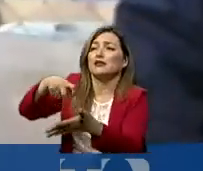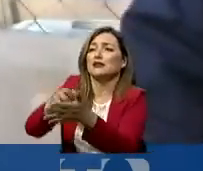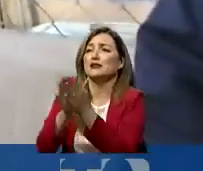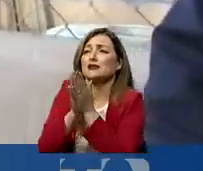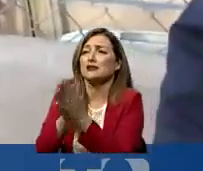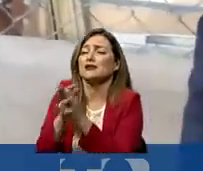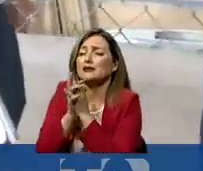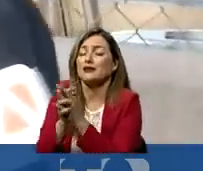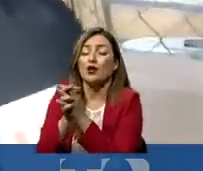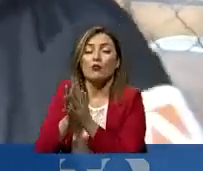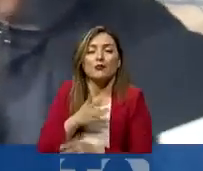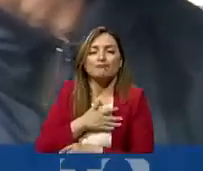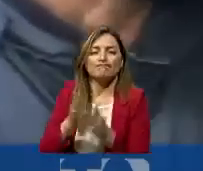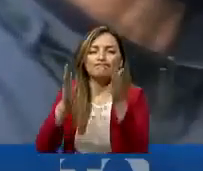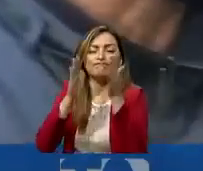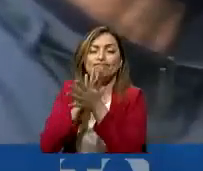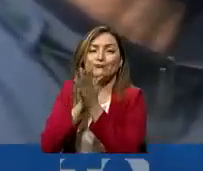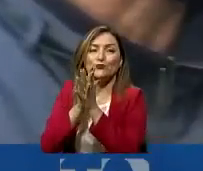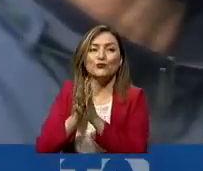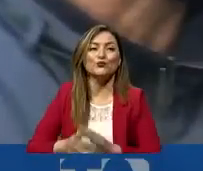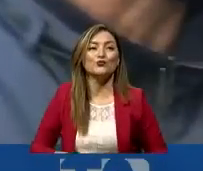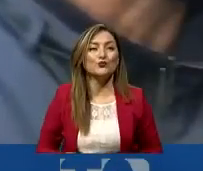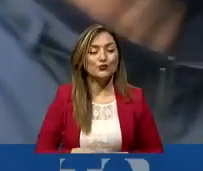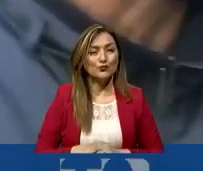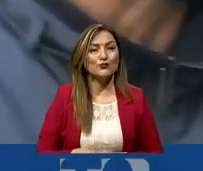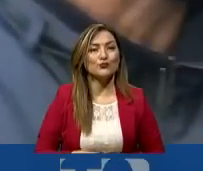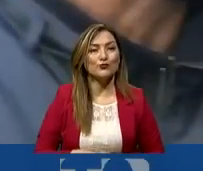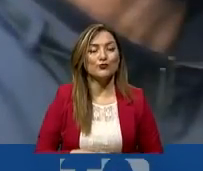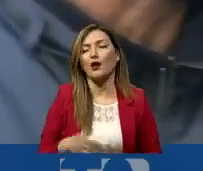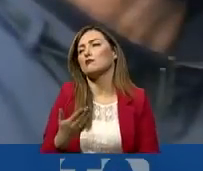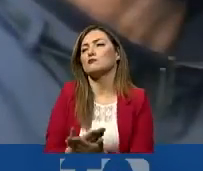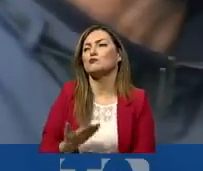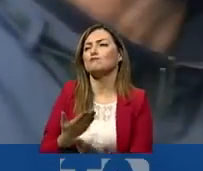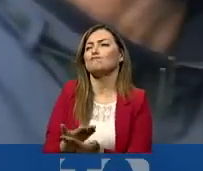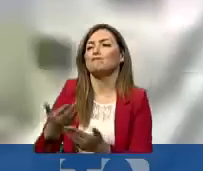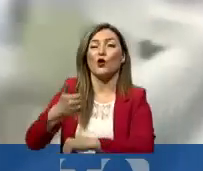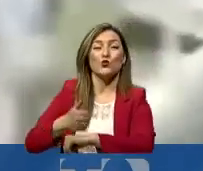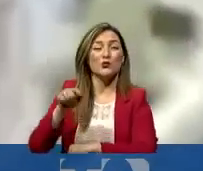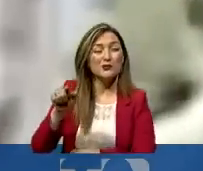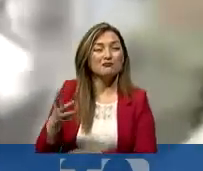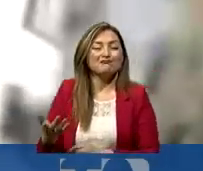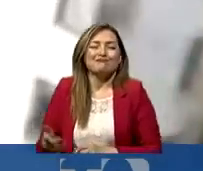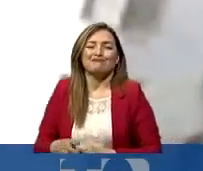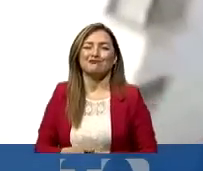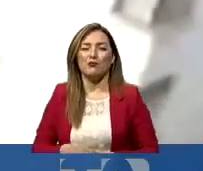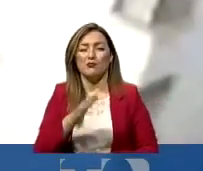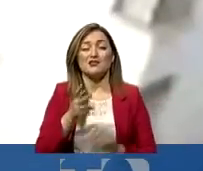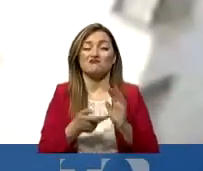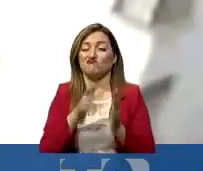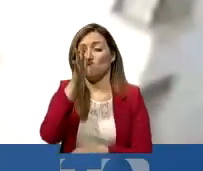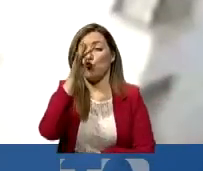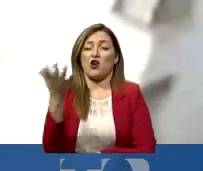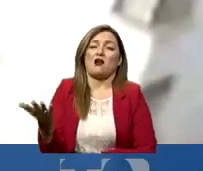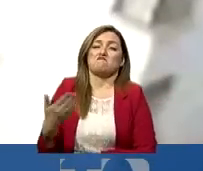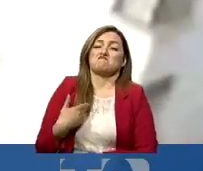y no hacen caso. Yo creo que ya exigir, porque las autoridades creo que se están burlando de la